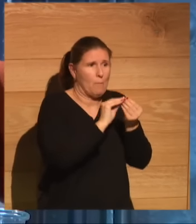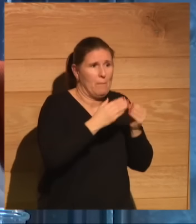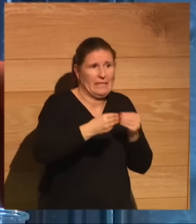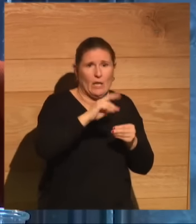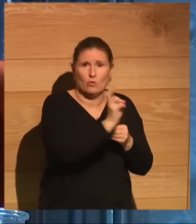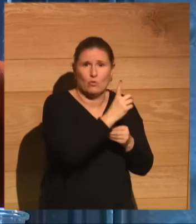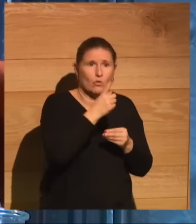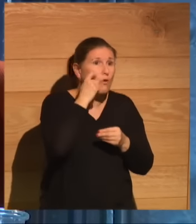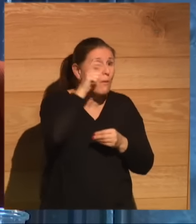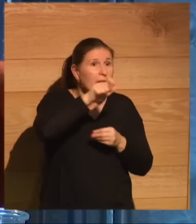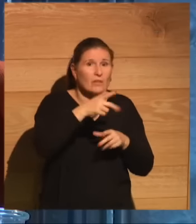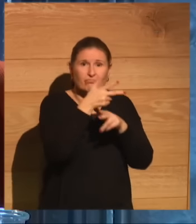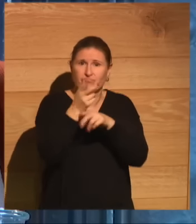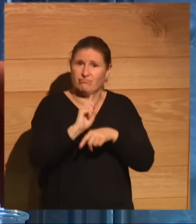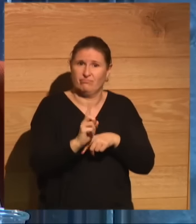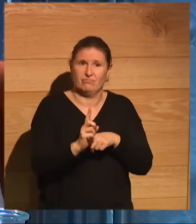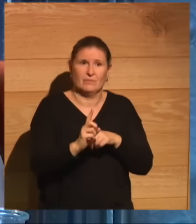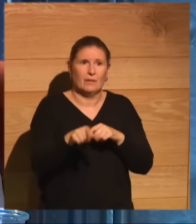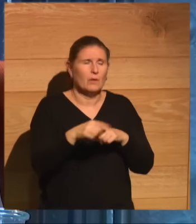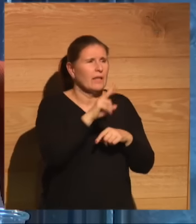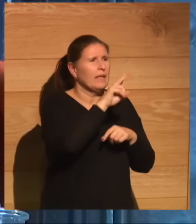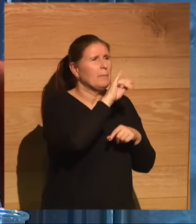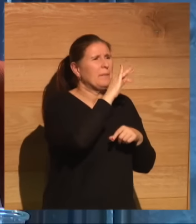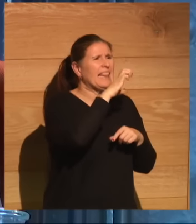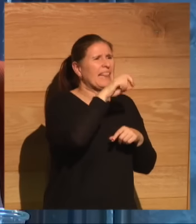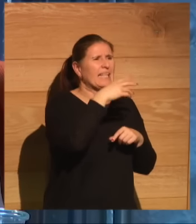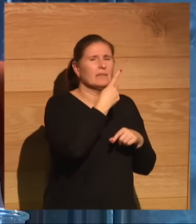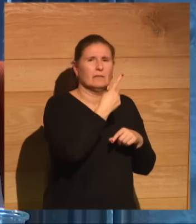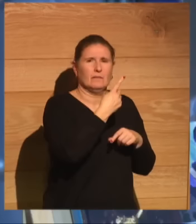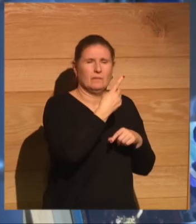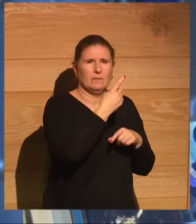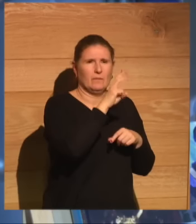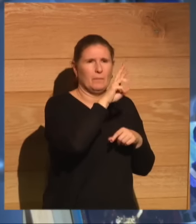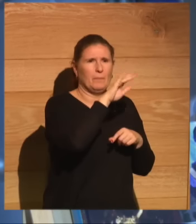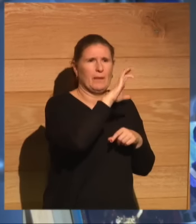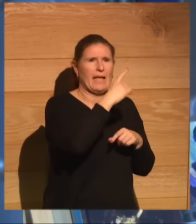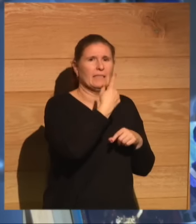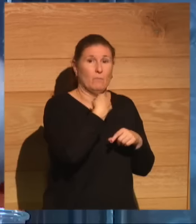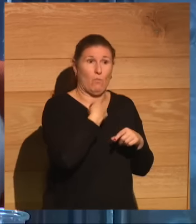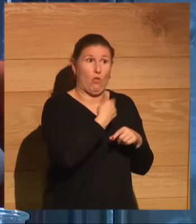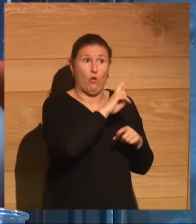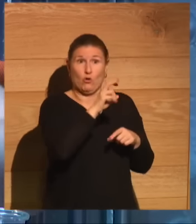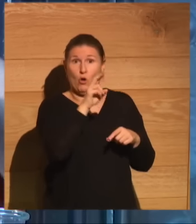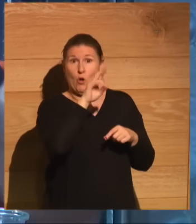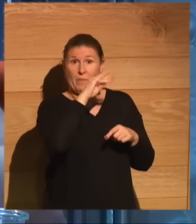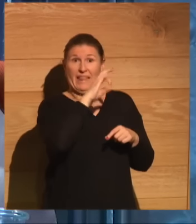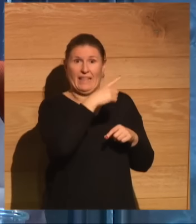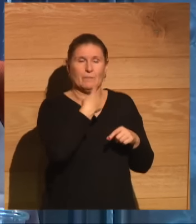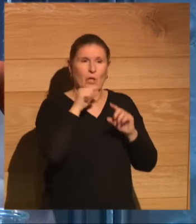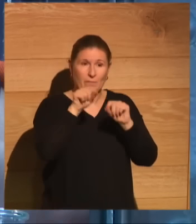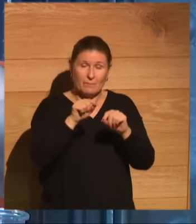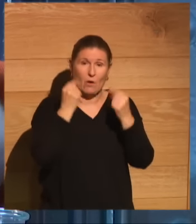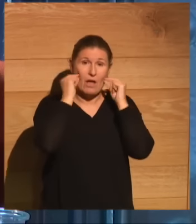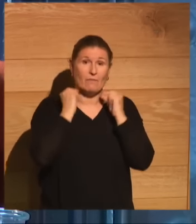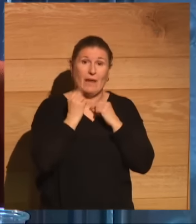consiguiendo... ¿A cuál le pone la voz Vincent Price? ¿Le pone la voz a Vincent? A Vincent, pero también trabaja de alguna forma en Frankenweenie, ¿o lo